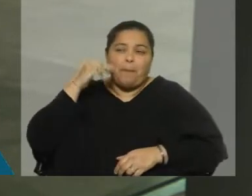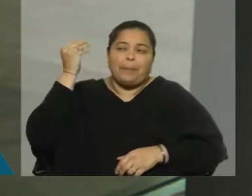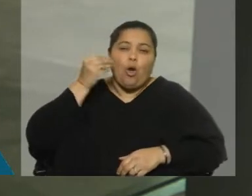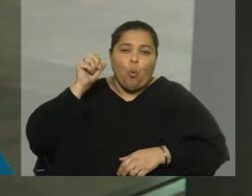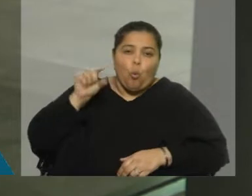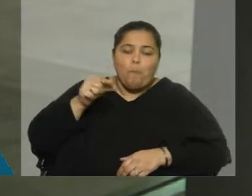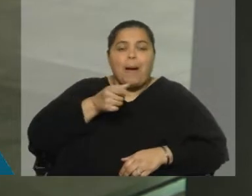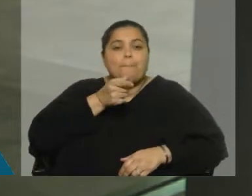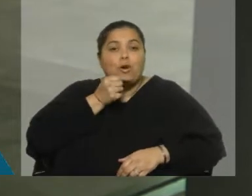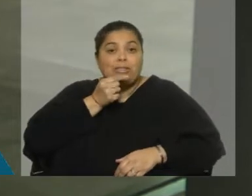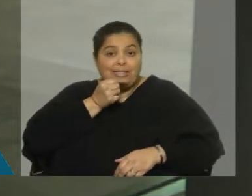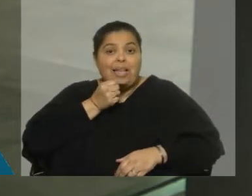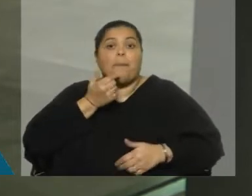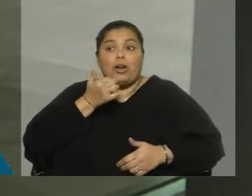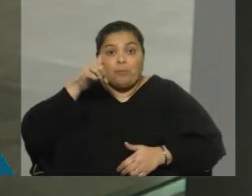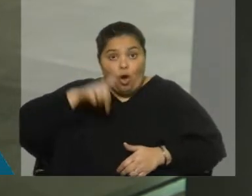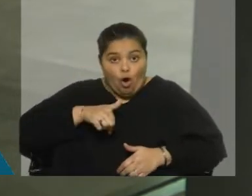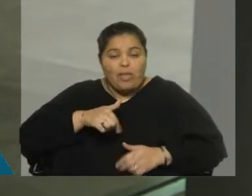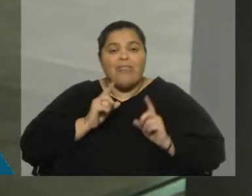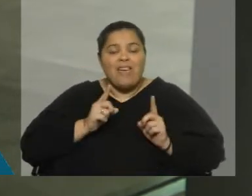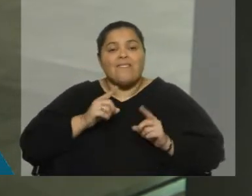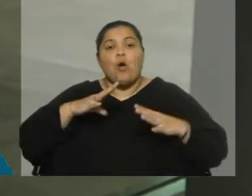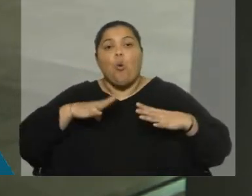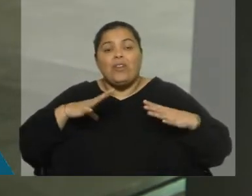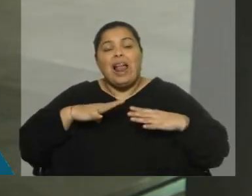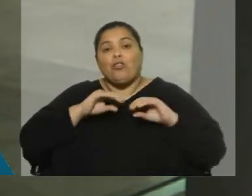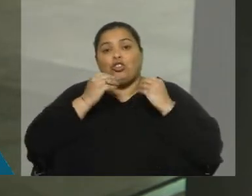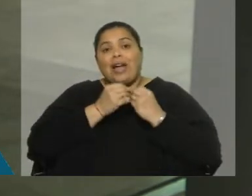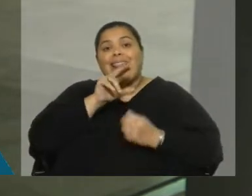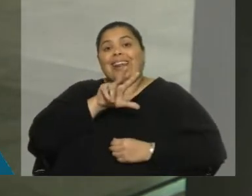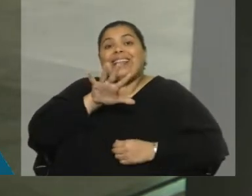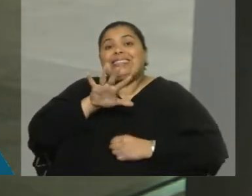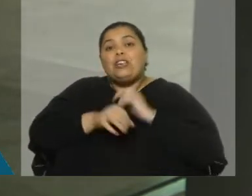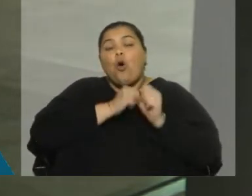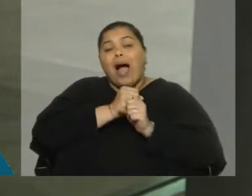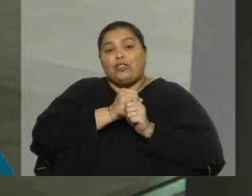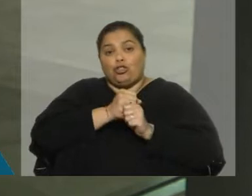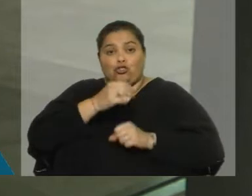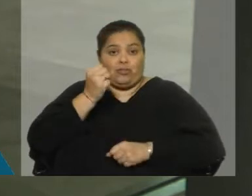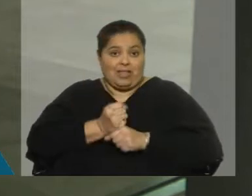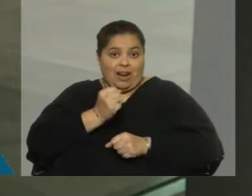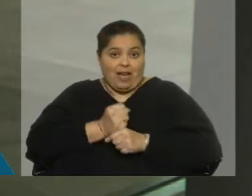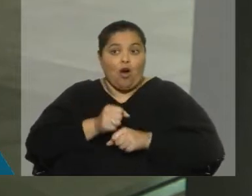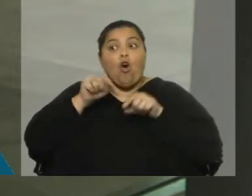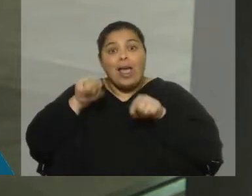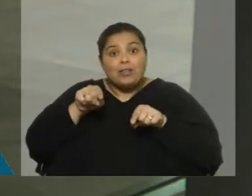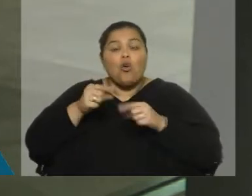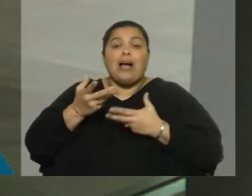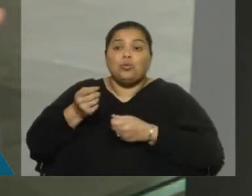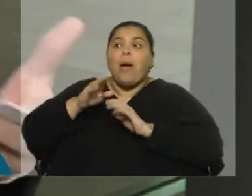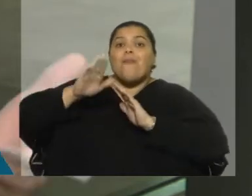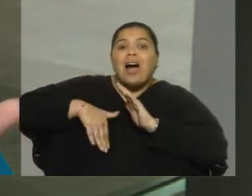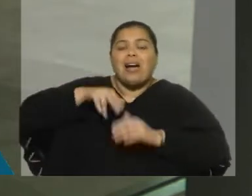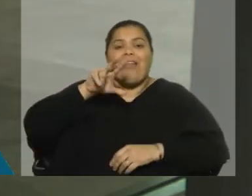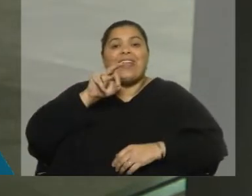tienen que jubilar con 35 años de trabajo y eso les ayudaría a bajar, por ejemplo, a 30 porque